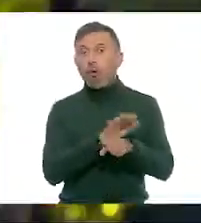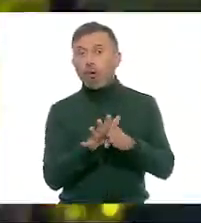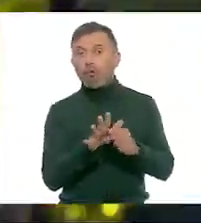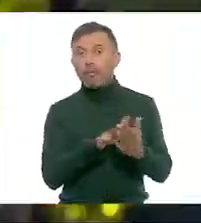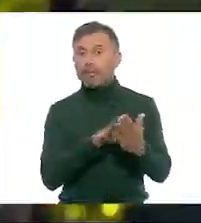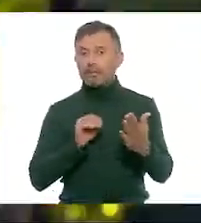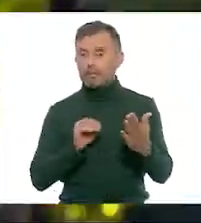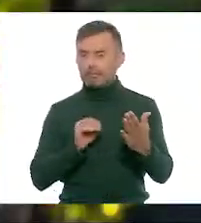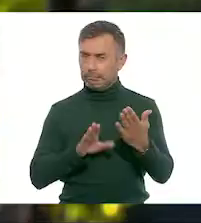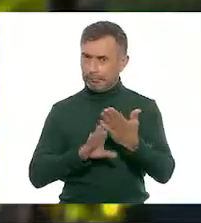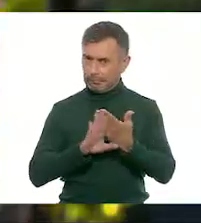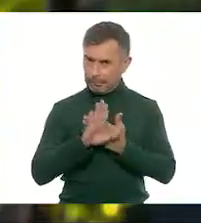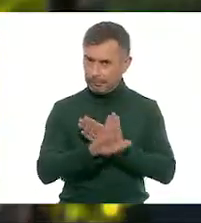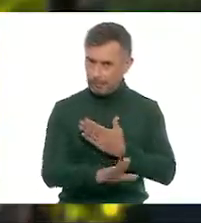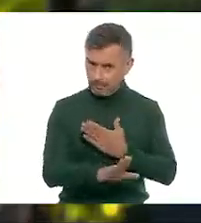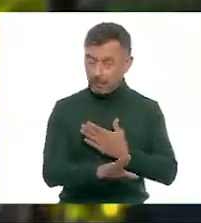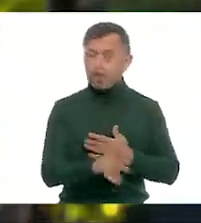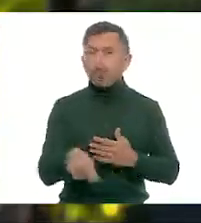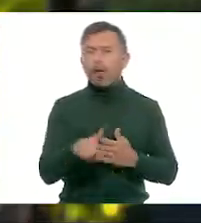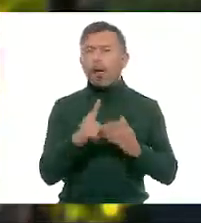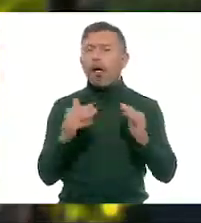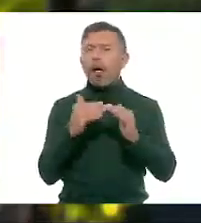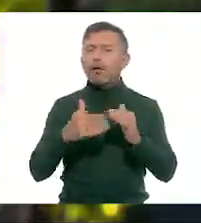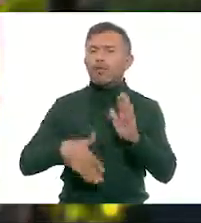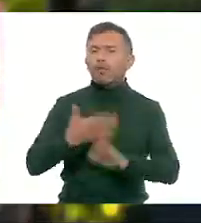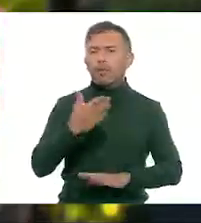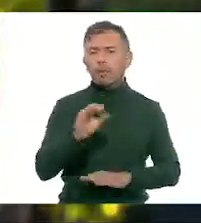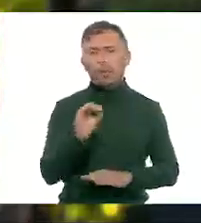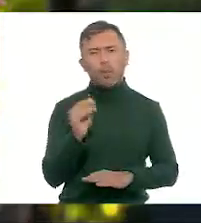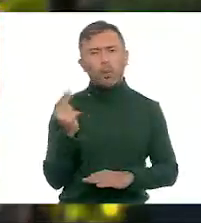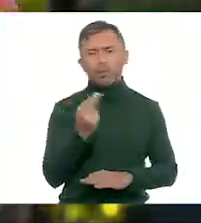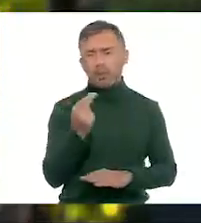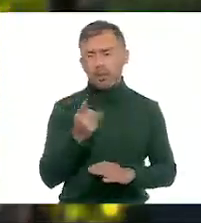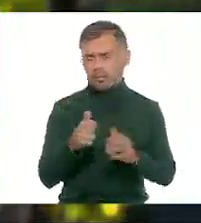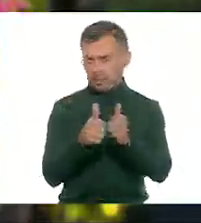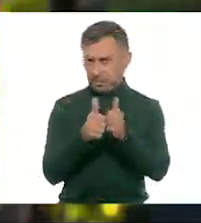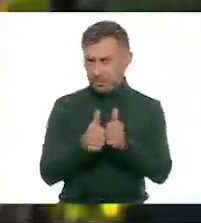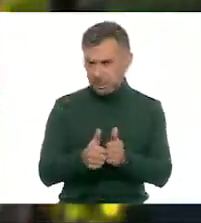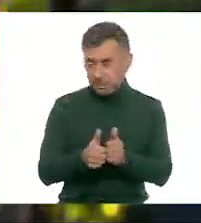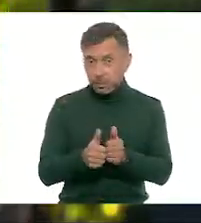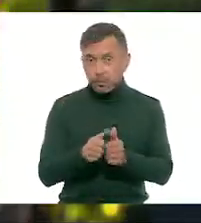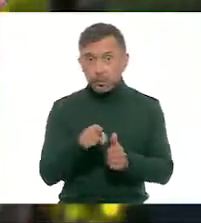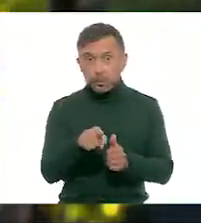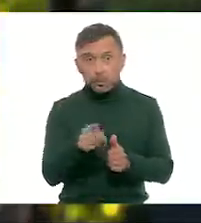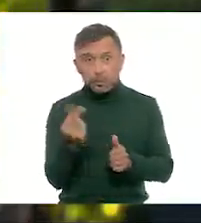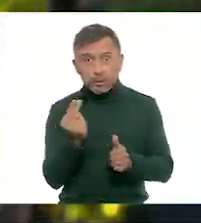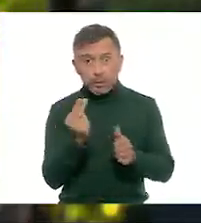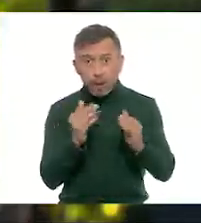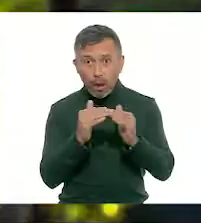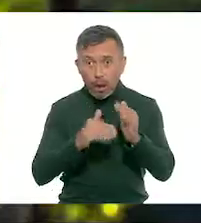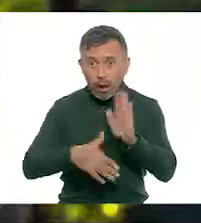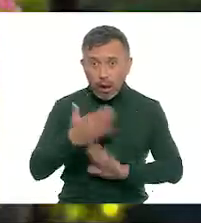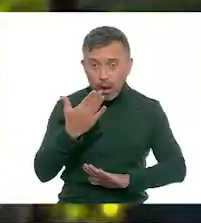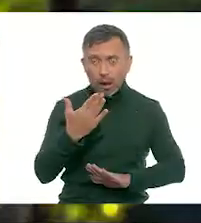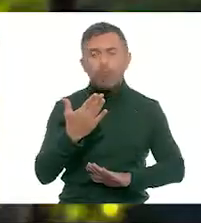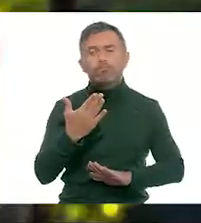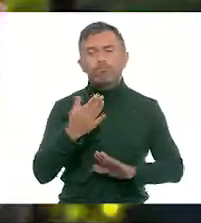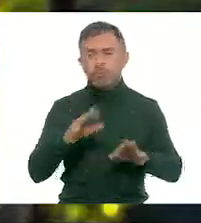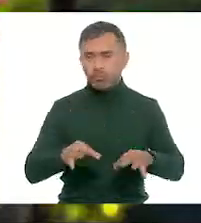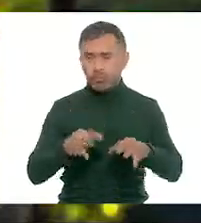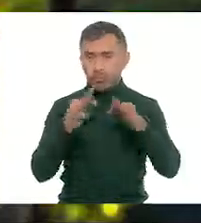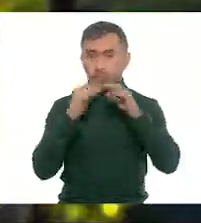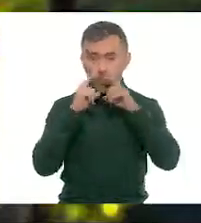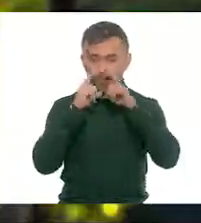no salir de casa a menos que sea muy necesario. Si lo haces, utiliza el